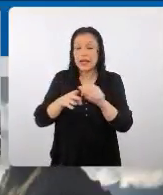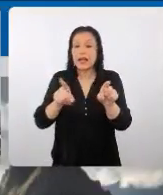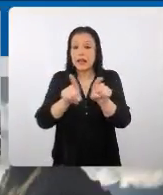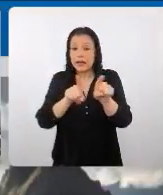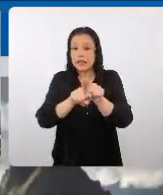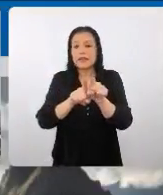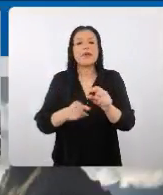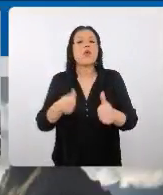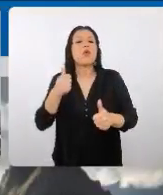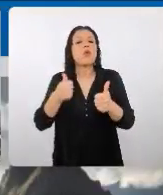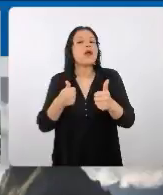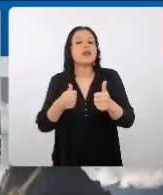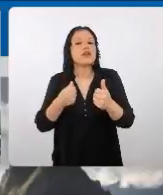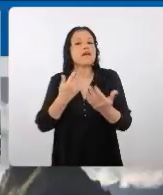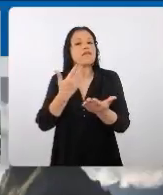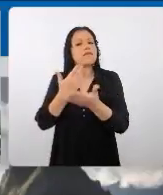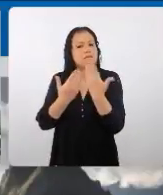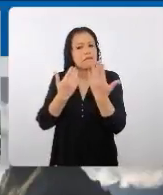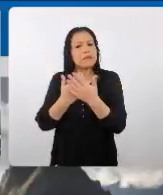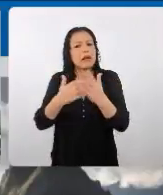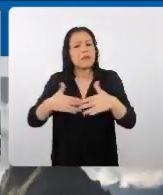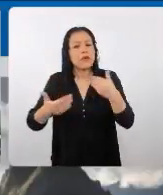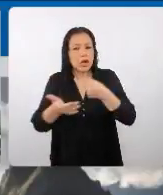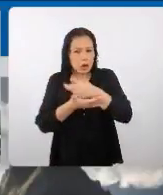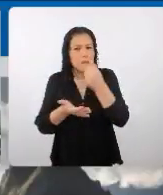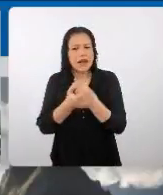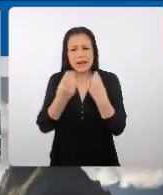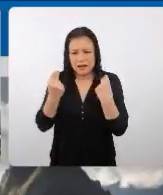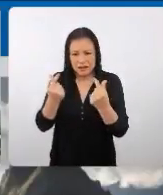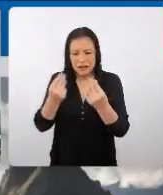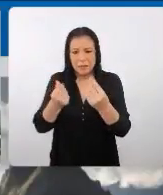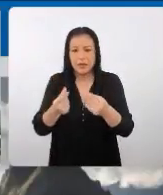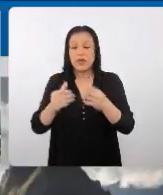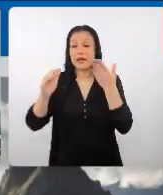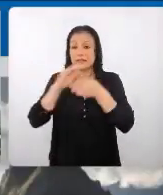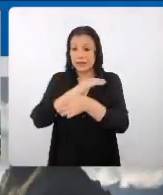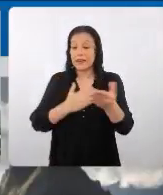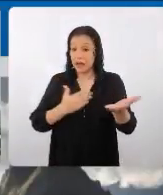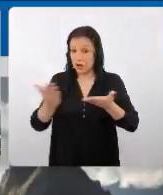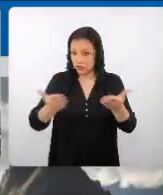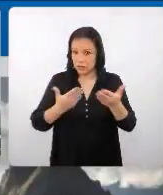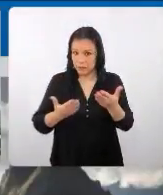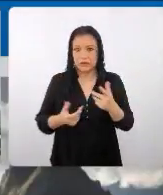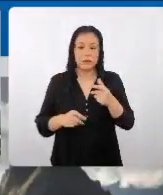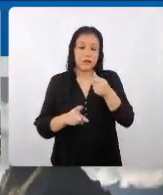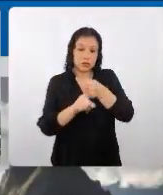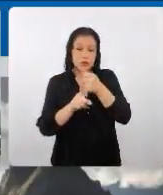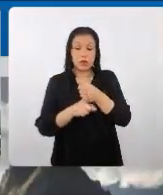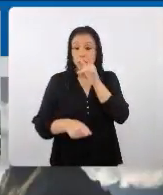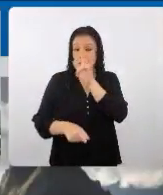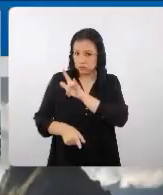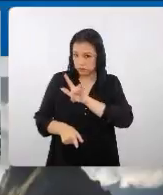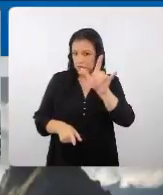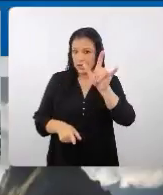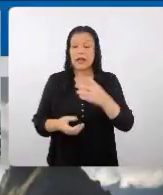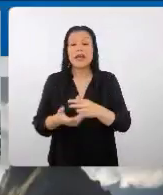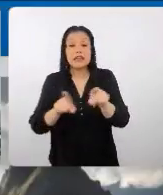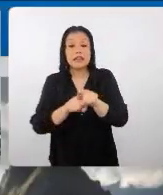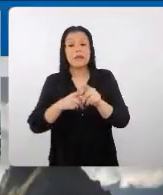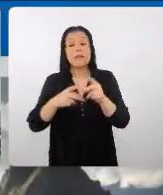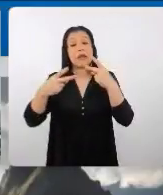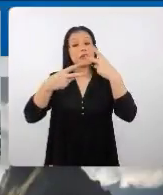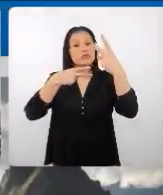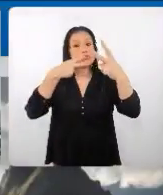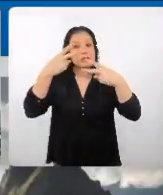de las facilidades para poder comprar, acceder a sus servicios para su viaje, para su visita a este